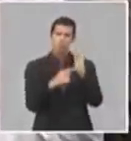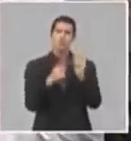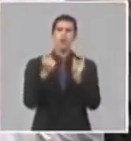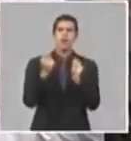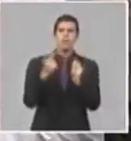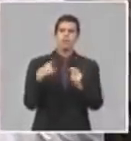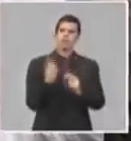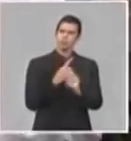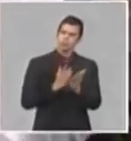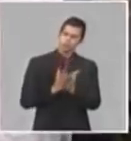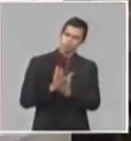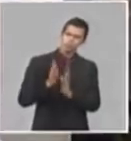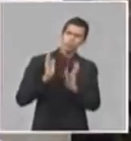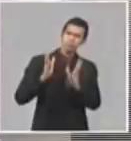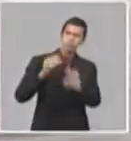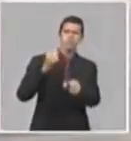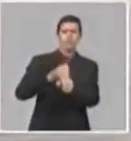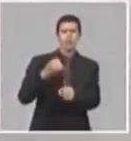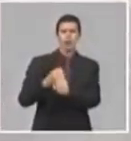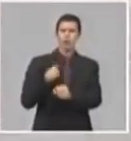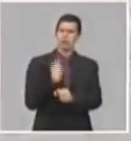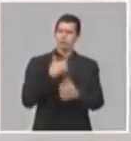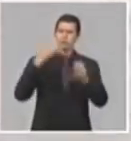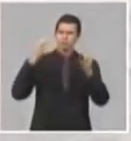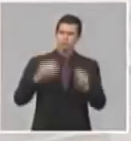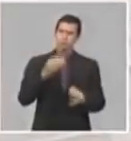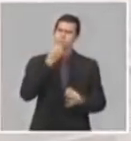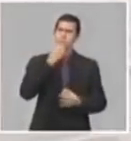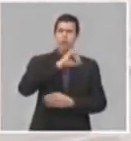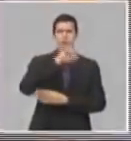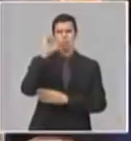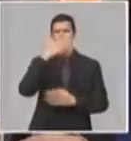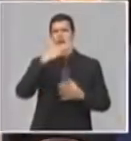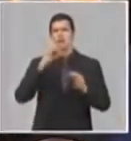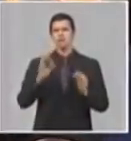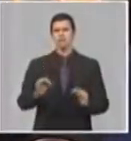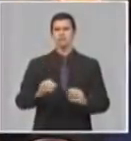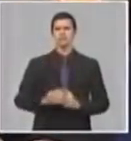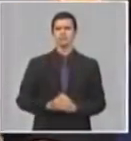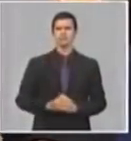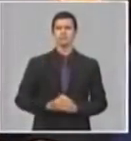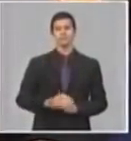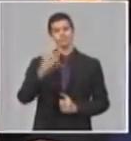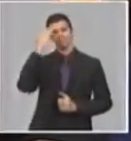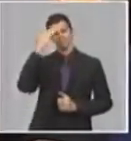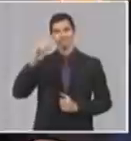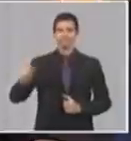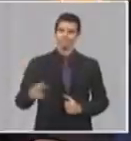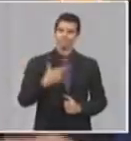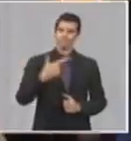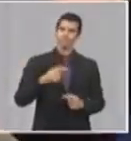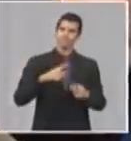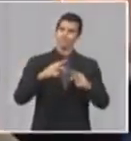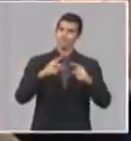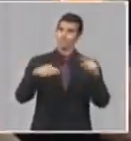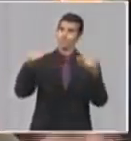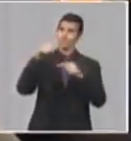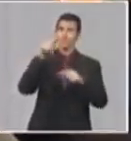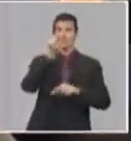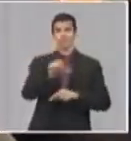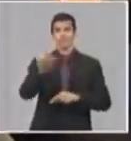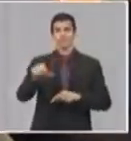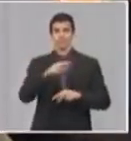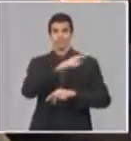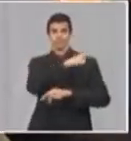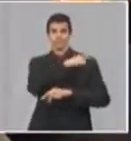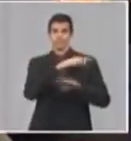economía. Y estamos seguros que podemos lograrlo. Muchísimas gracias, viceprimer ministro, por toda esta información que, como usted decía, es la primera. El presidente lo ratificaba. Habrá